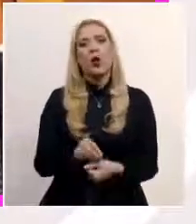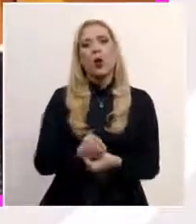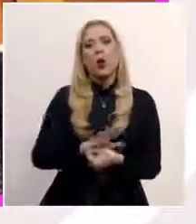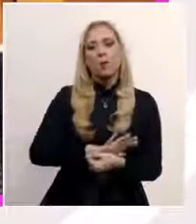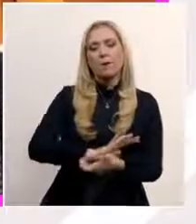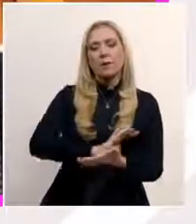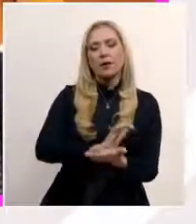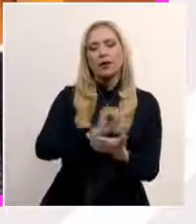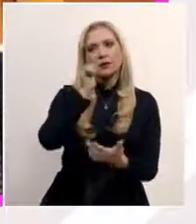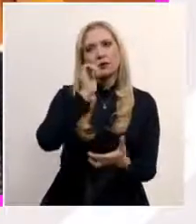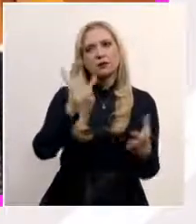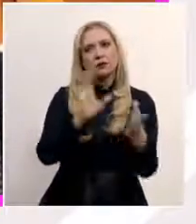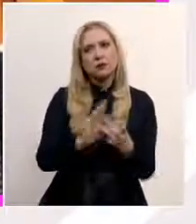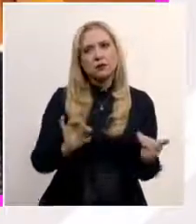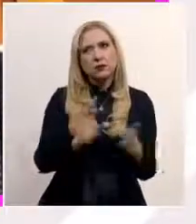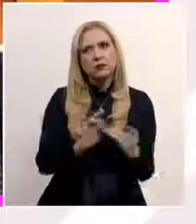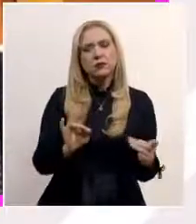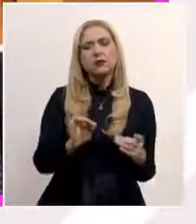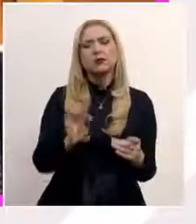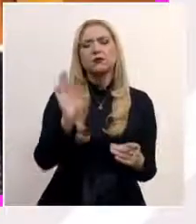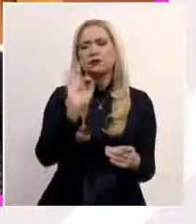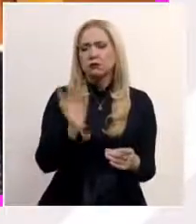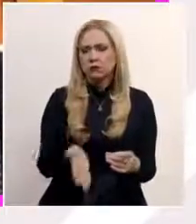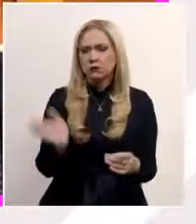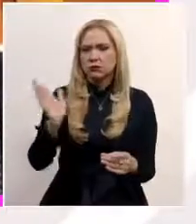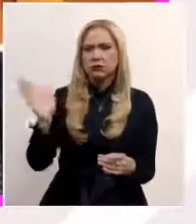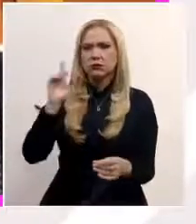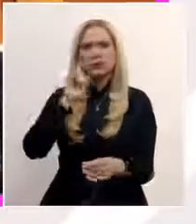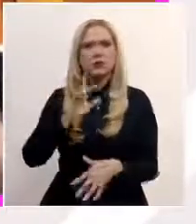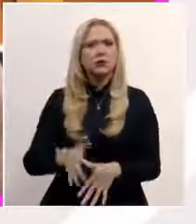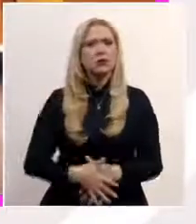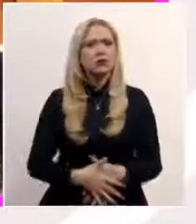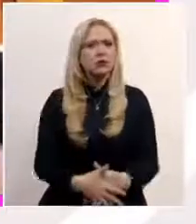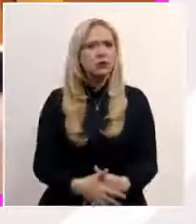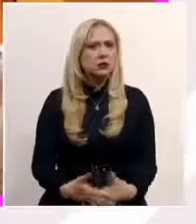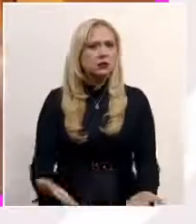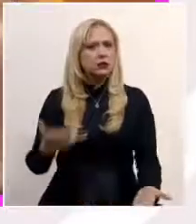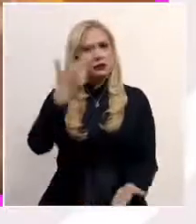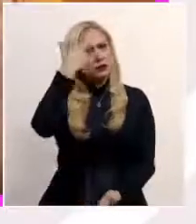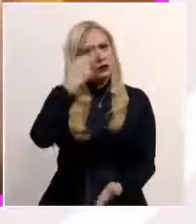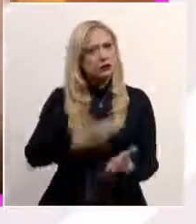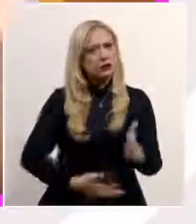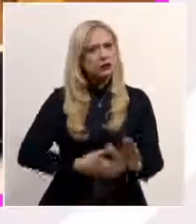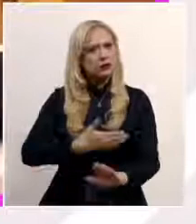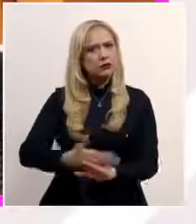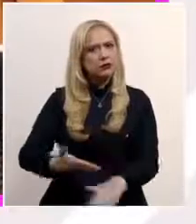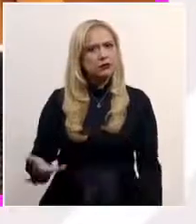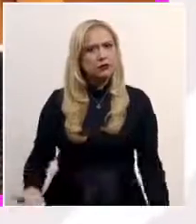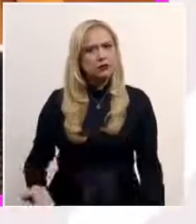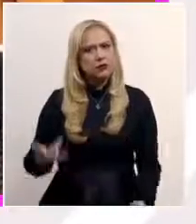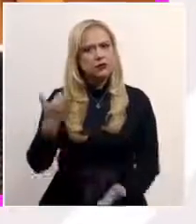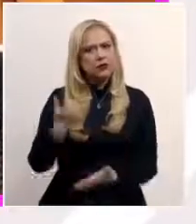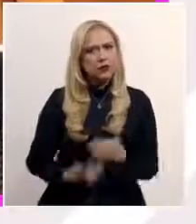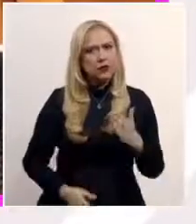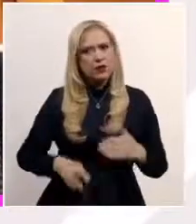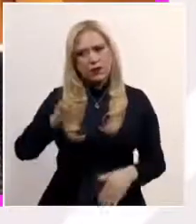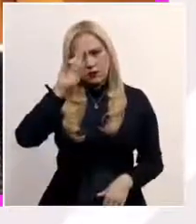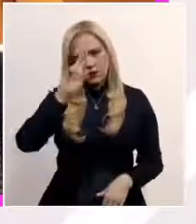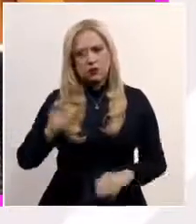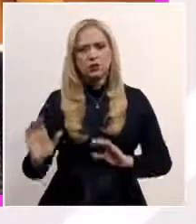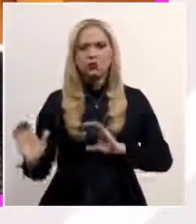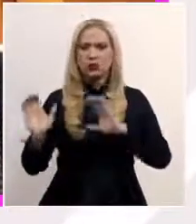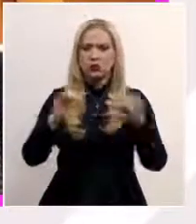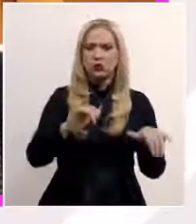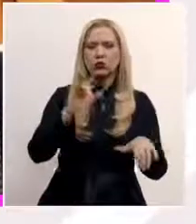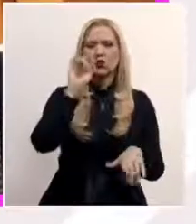de despido por embarazo cuando hablamos sobre todas estas conductas relacionadas con la no contratación de una mujer